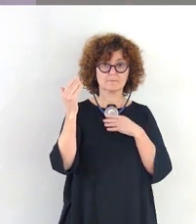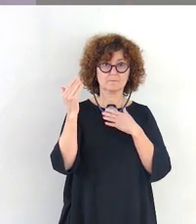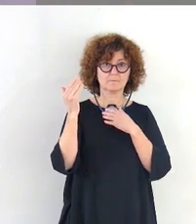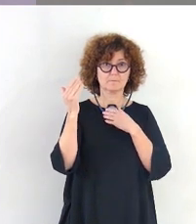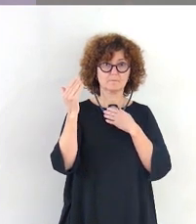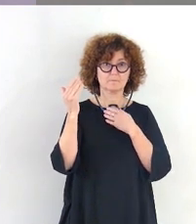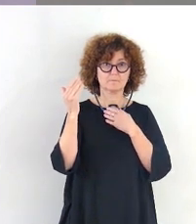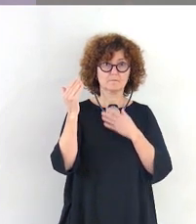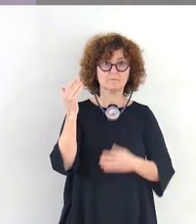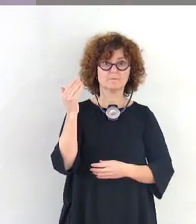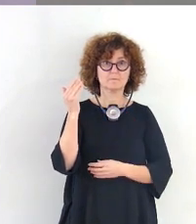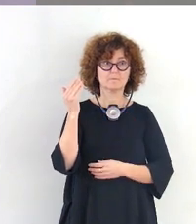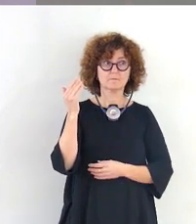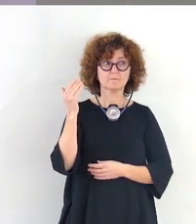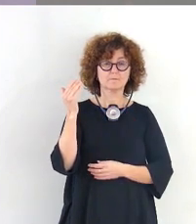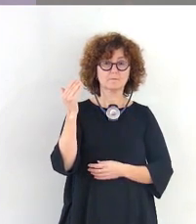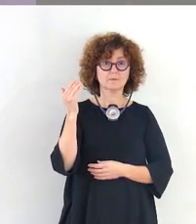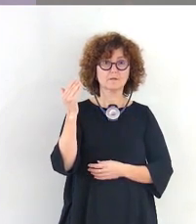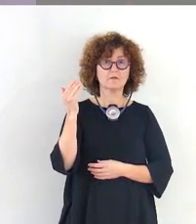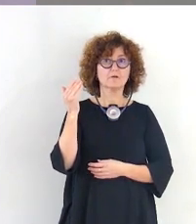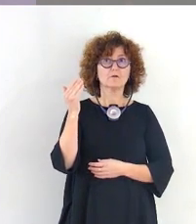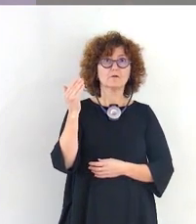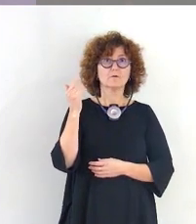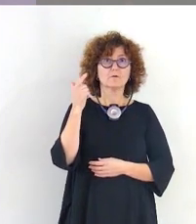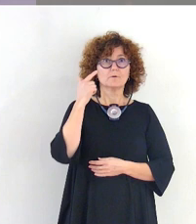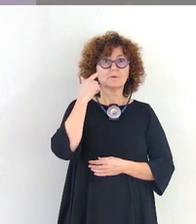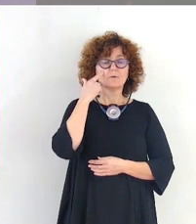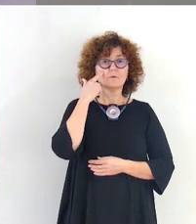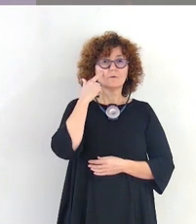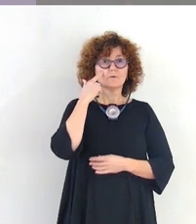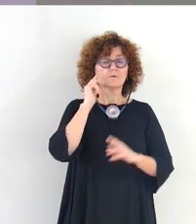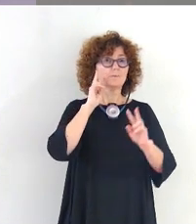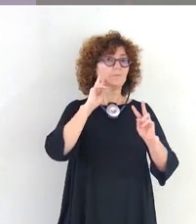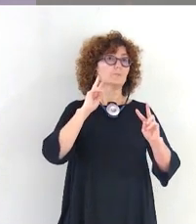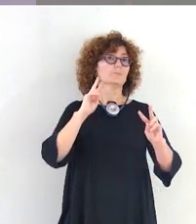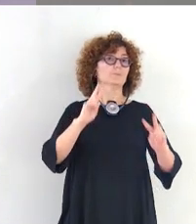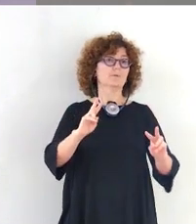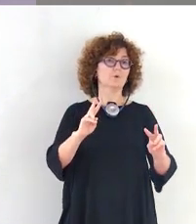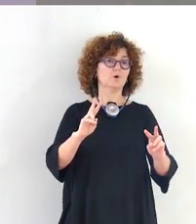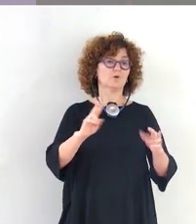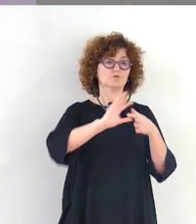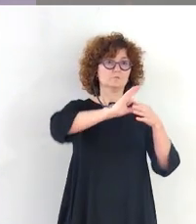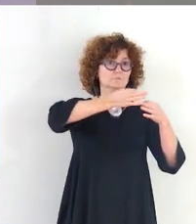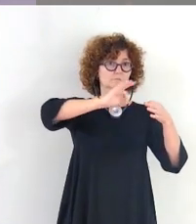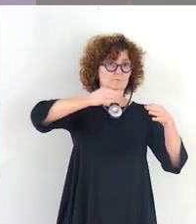visto que hay una espiral de problemas en lo que respecta